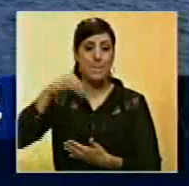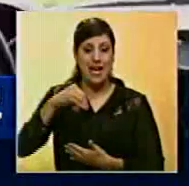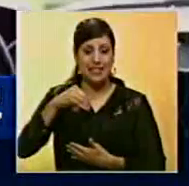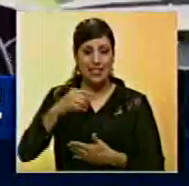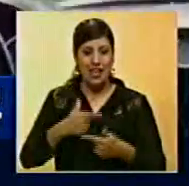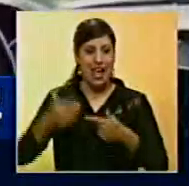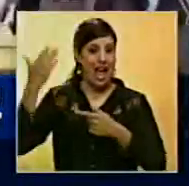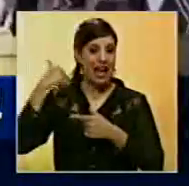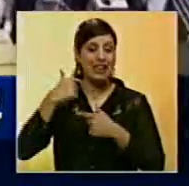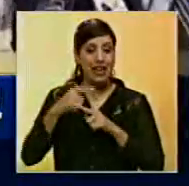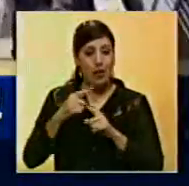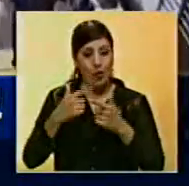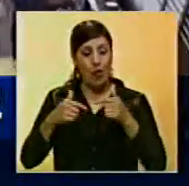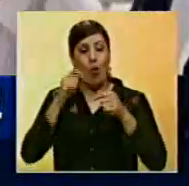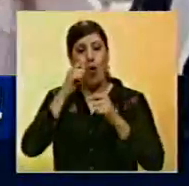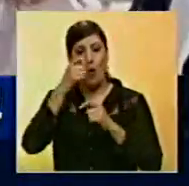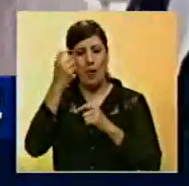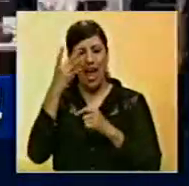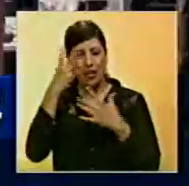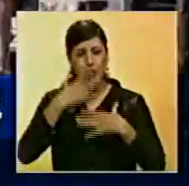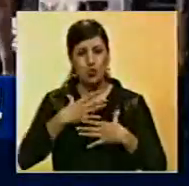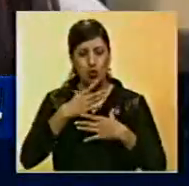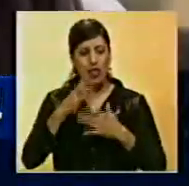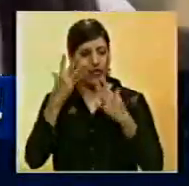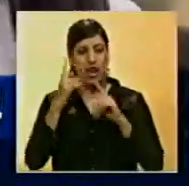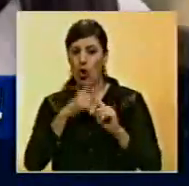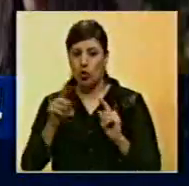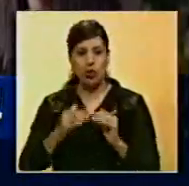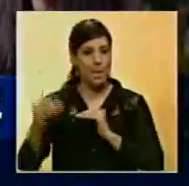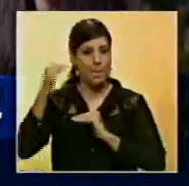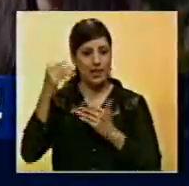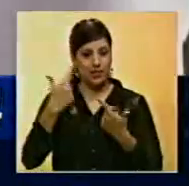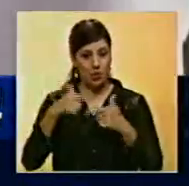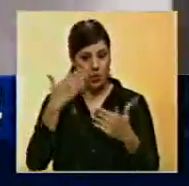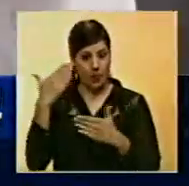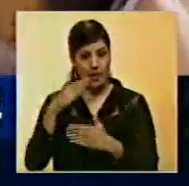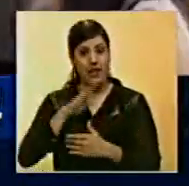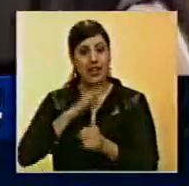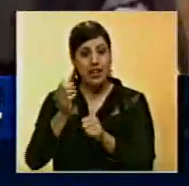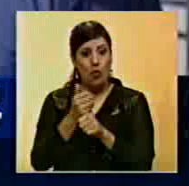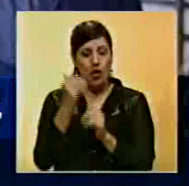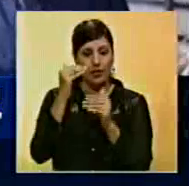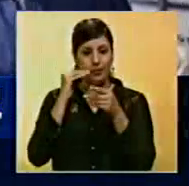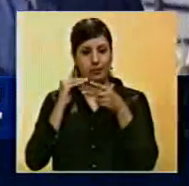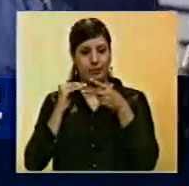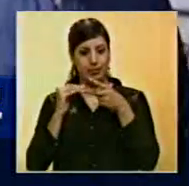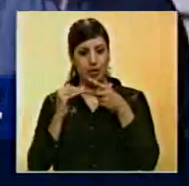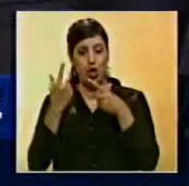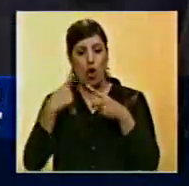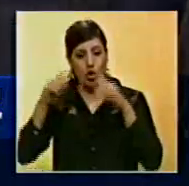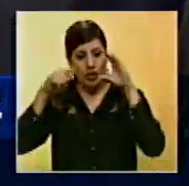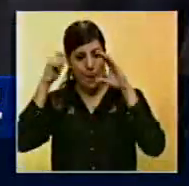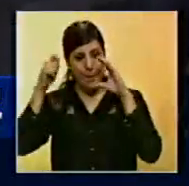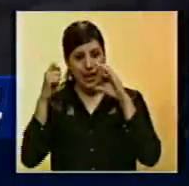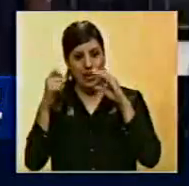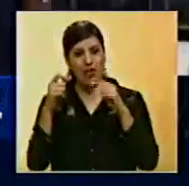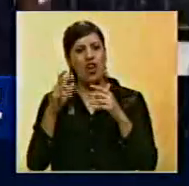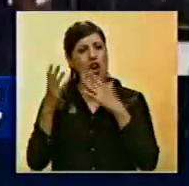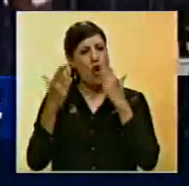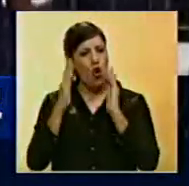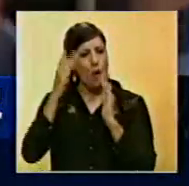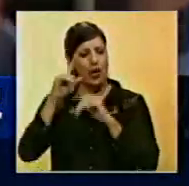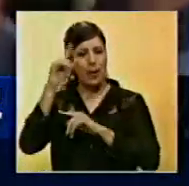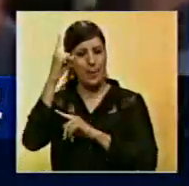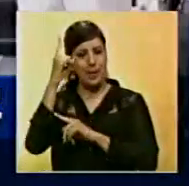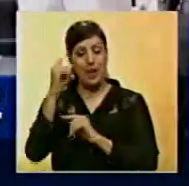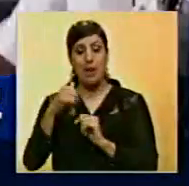la marca anterior de Avatar de James Cameron. Ride Along logró un menor impacto en su estreno en relación a la